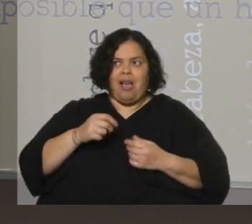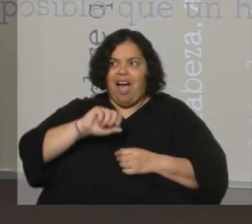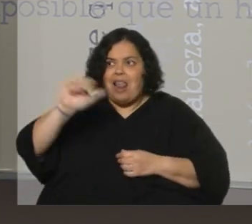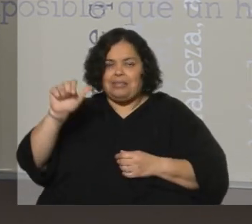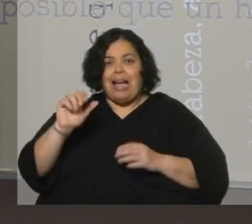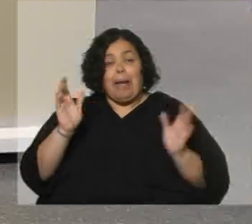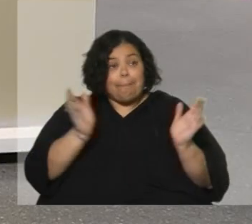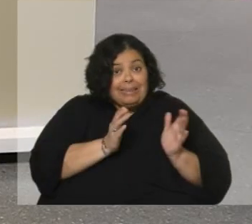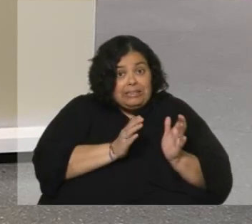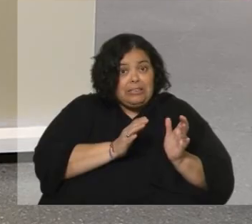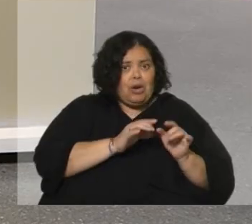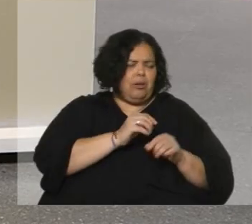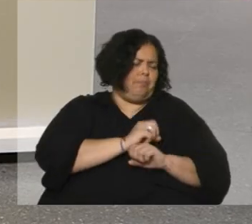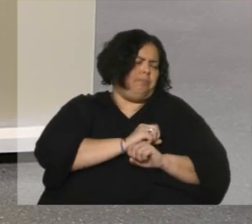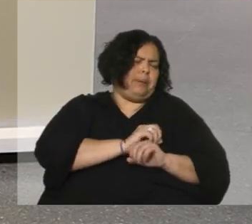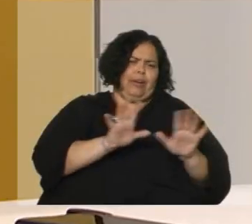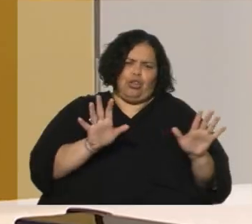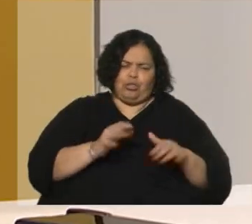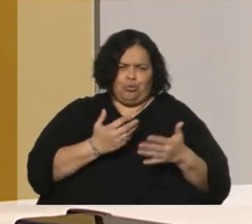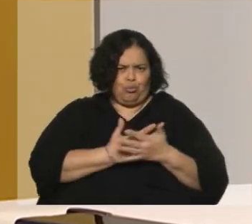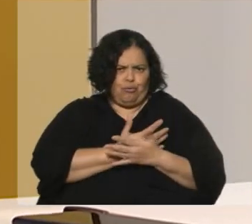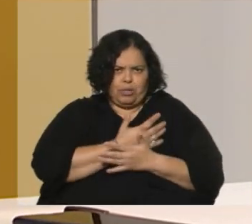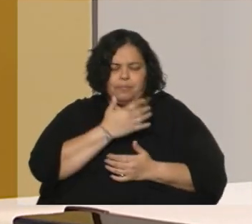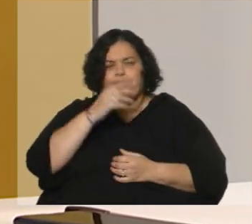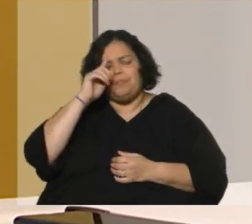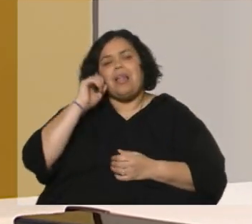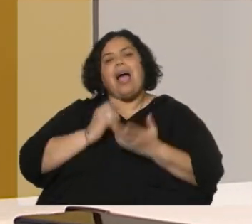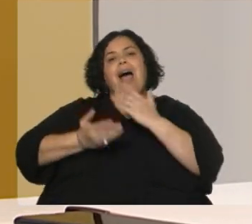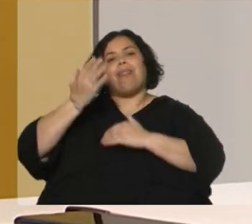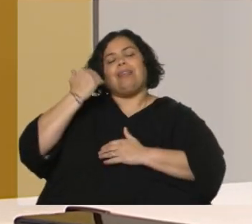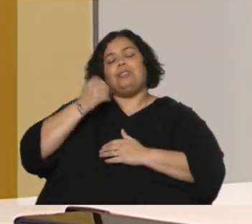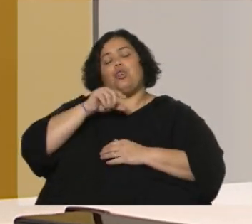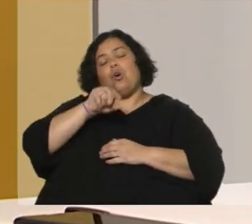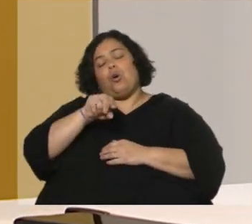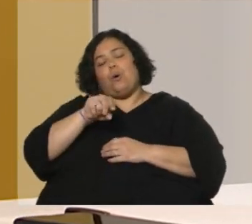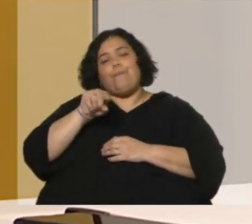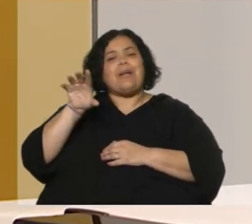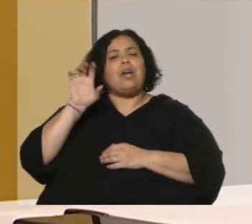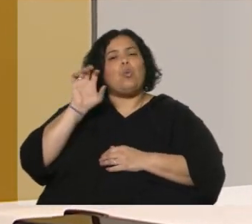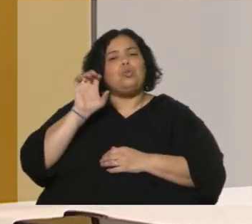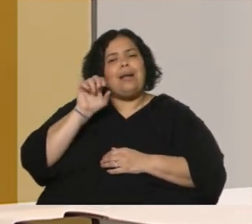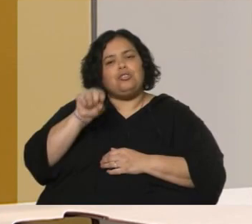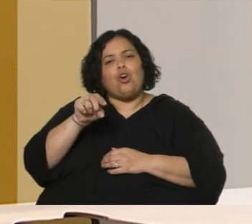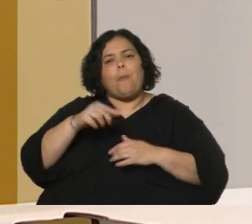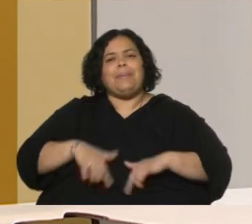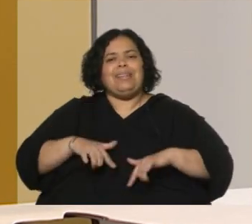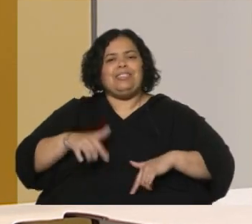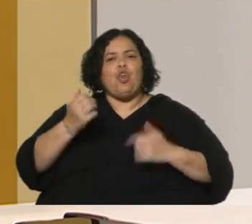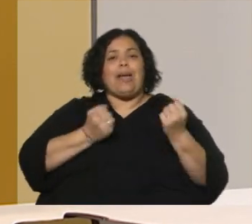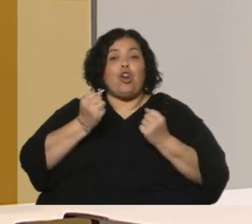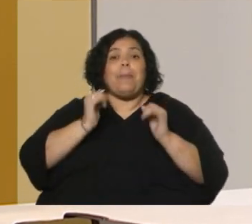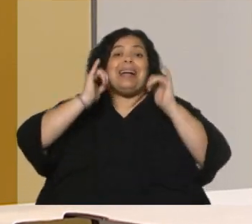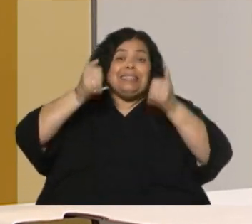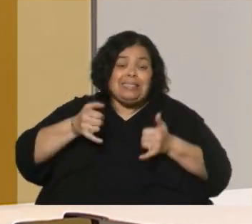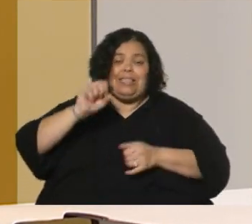pasa Anoche escuchaba a quien sería el ministro de economía en caso de ganar Patricia bullrich en la